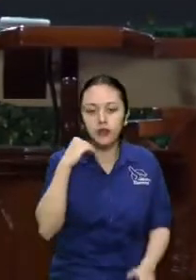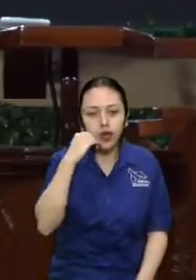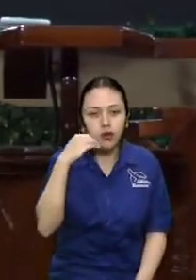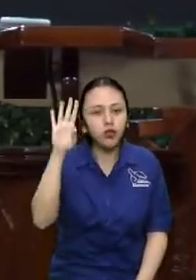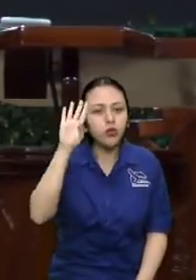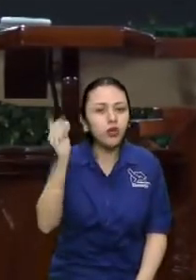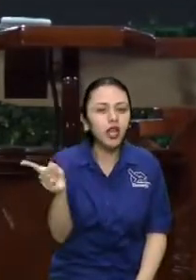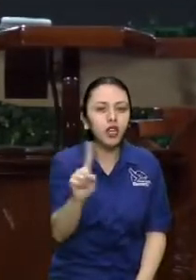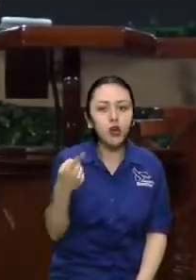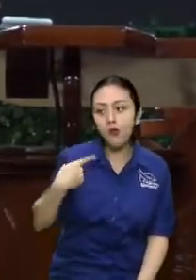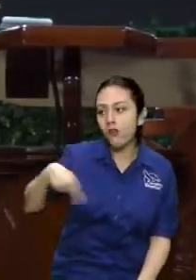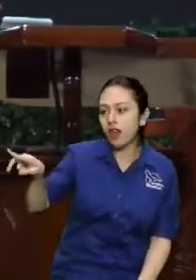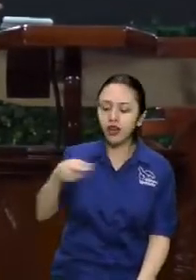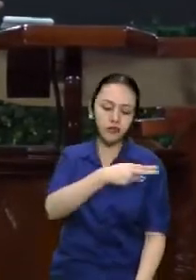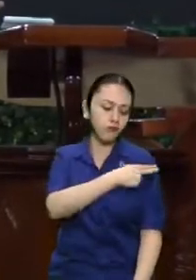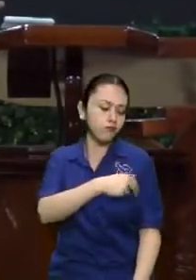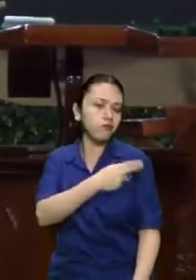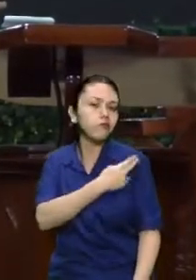les contesto, ¿ah?